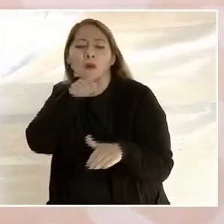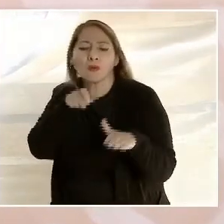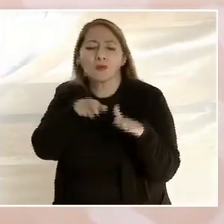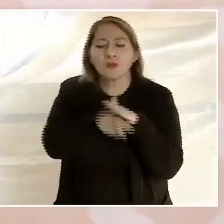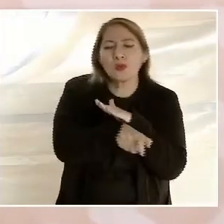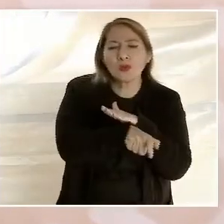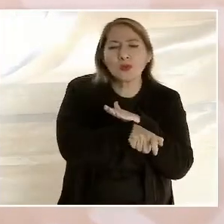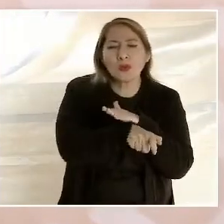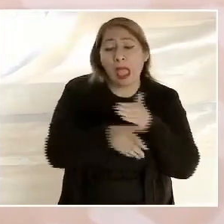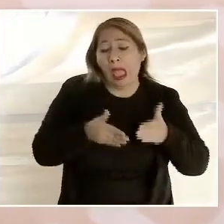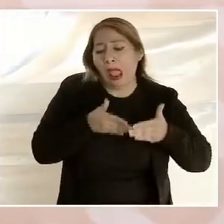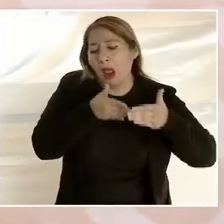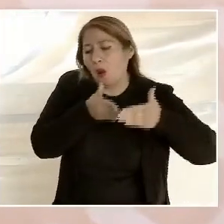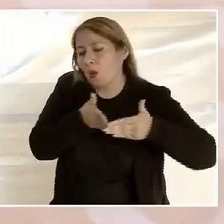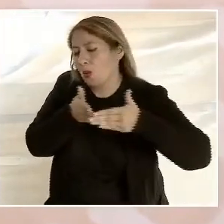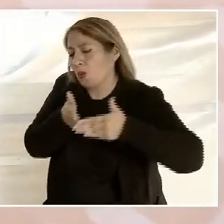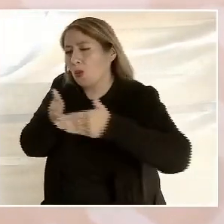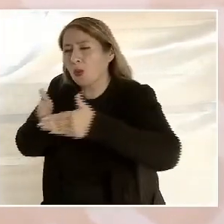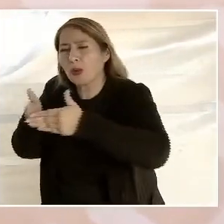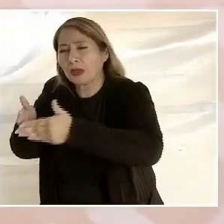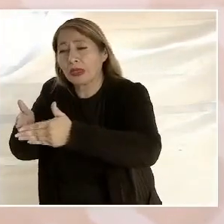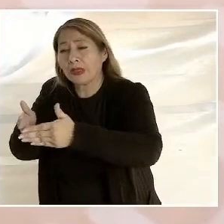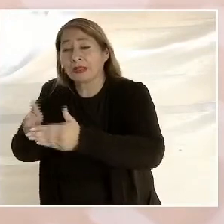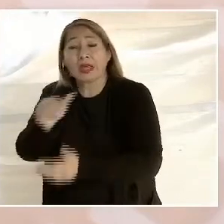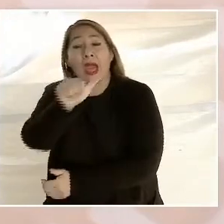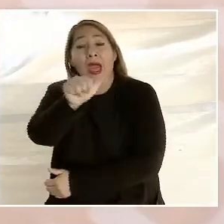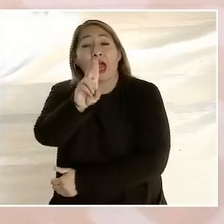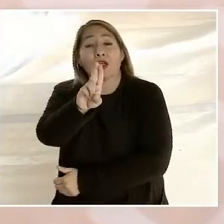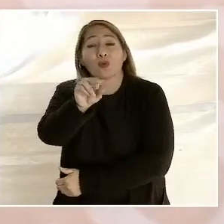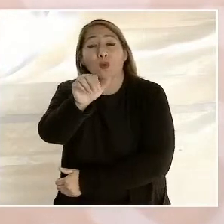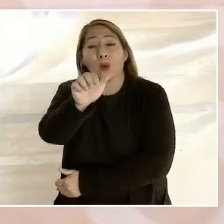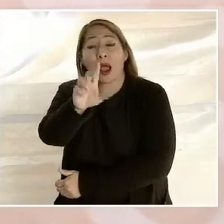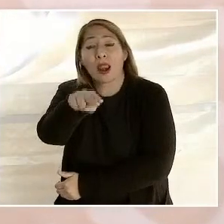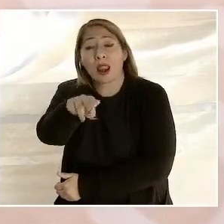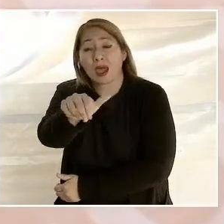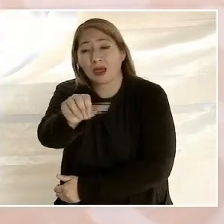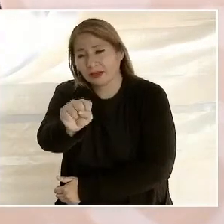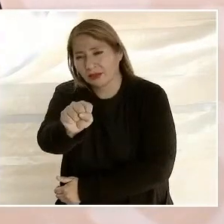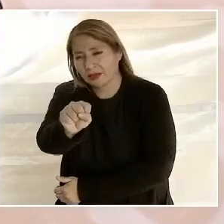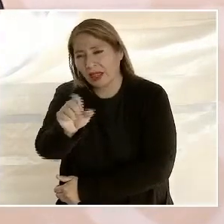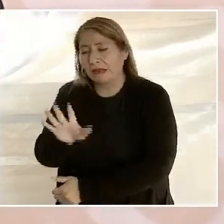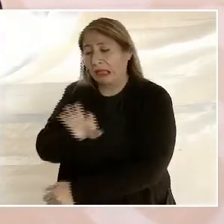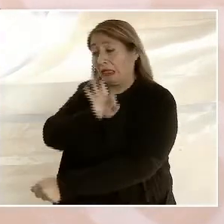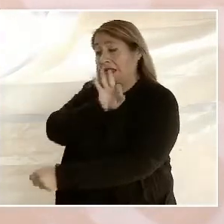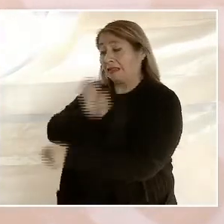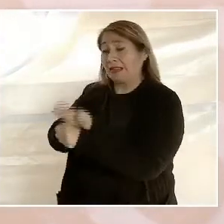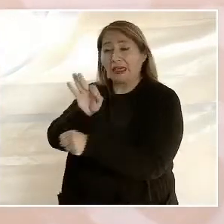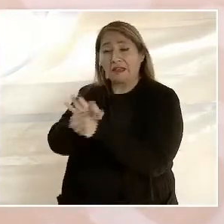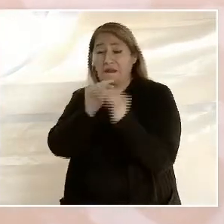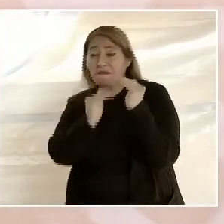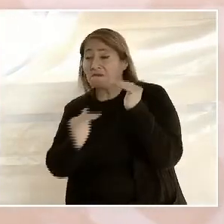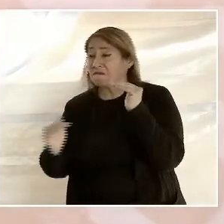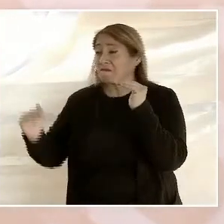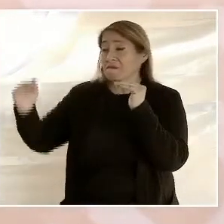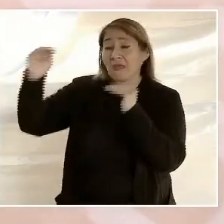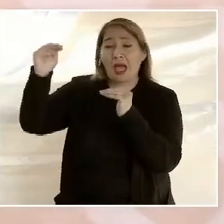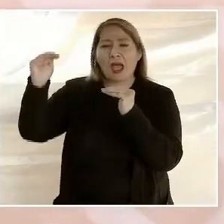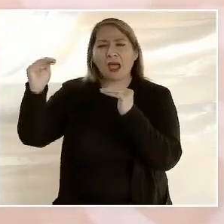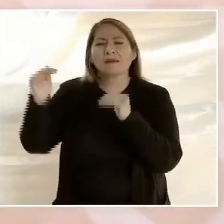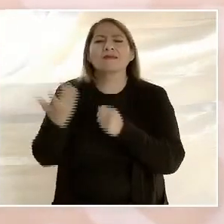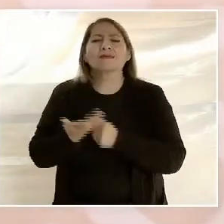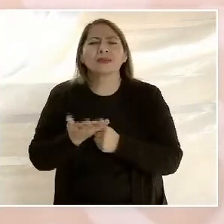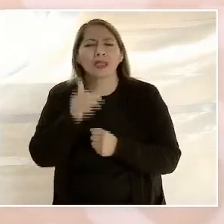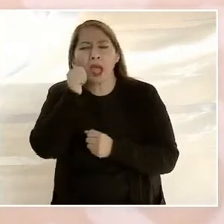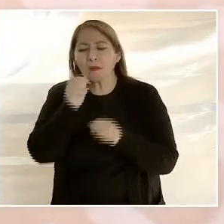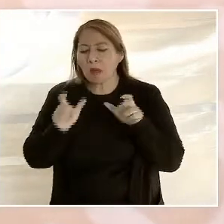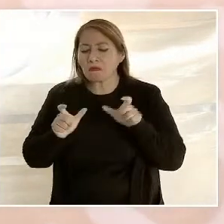corrupción en los puertos y en las aduanas, se defiende la soberanía,